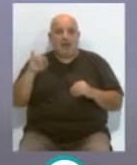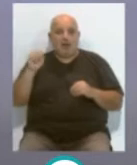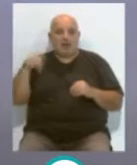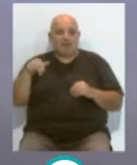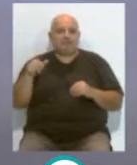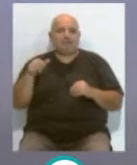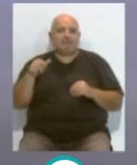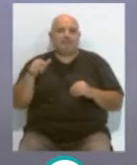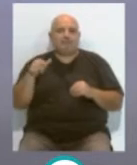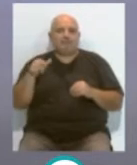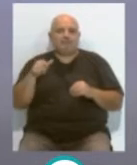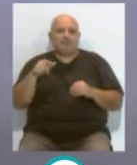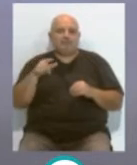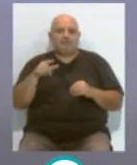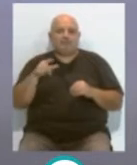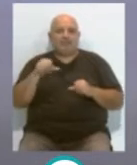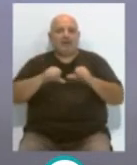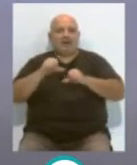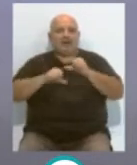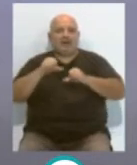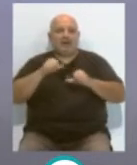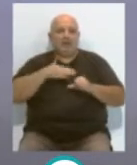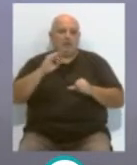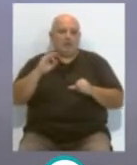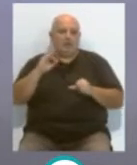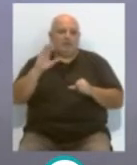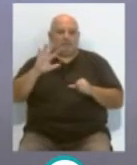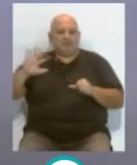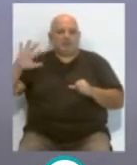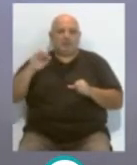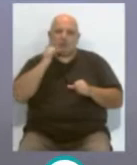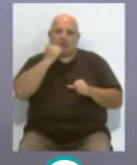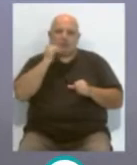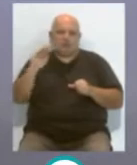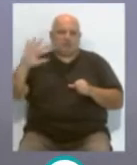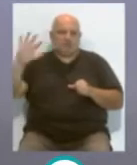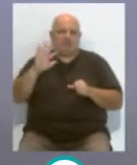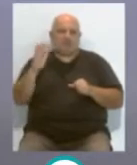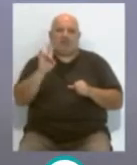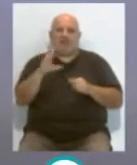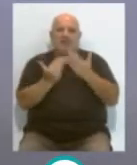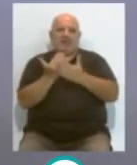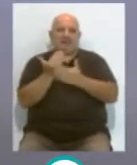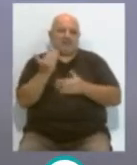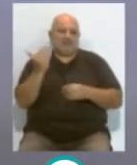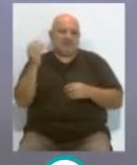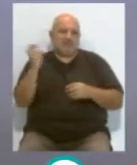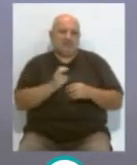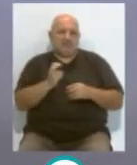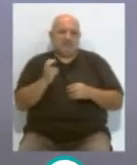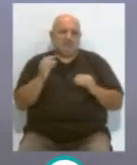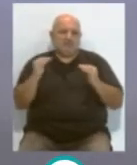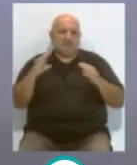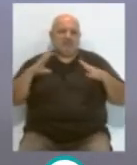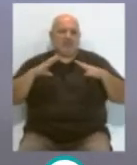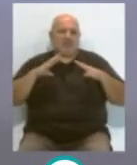estaba con la Liga de Kazajistán, que terminó hace unos 15 días, con lo cual ha tenido un periodo